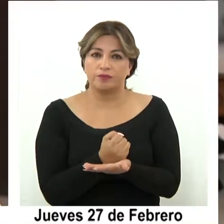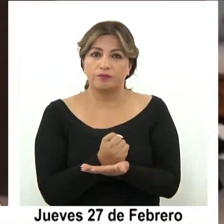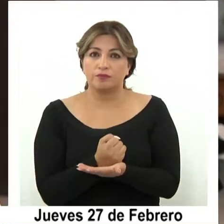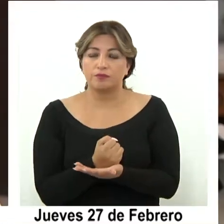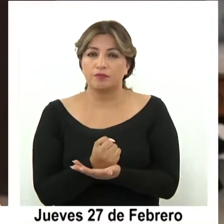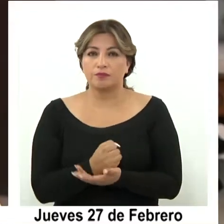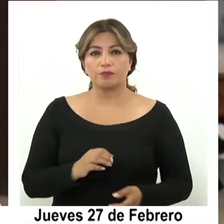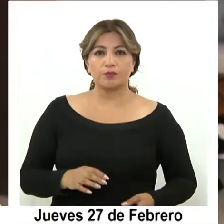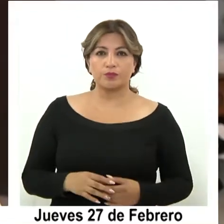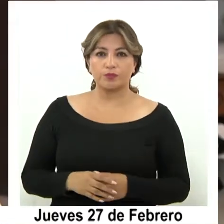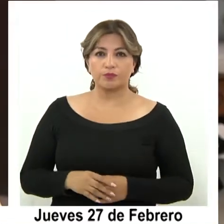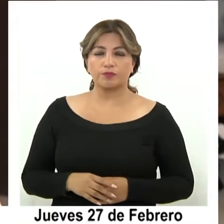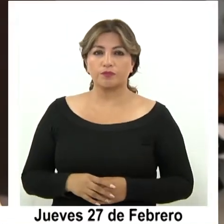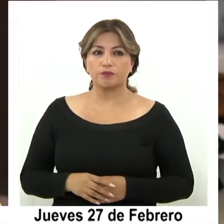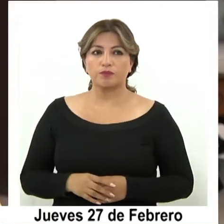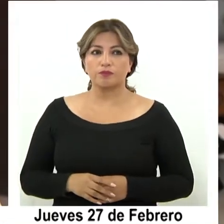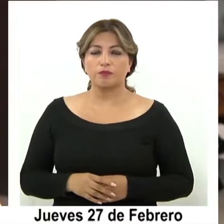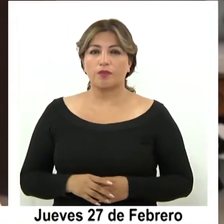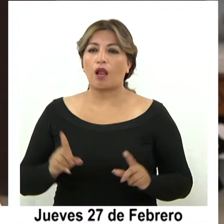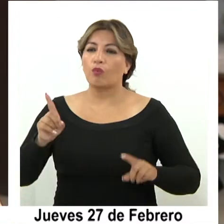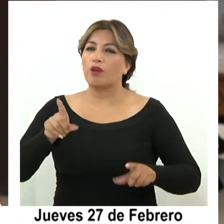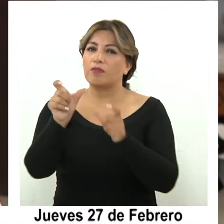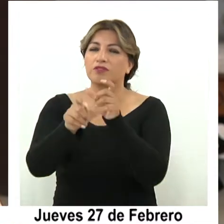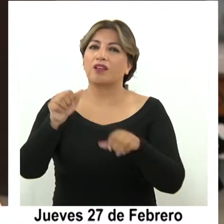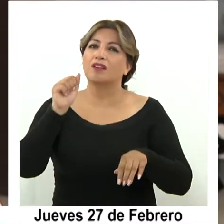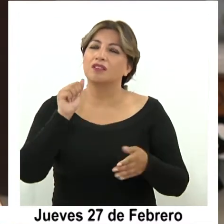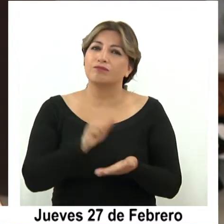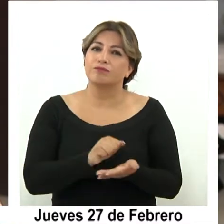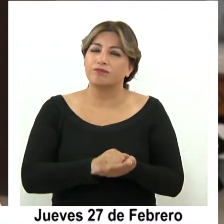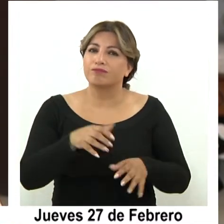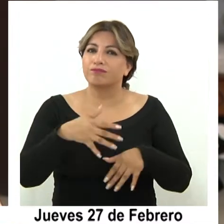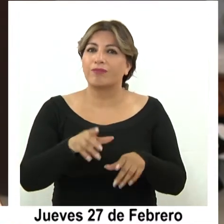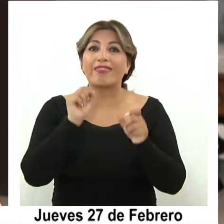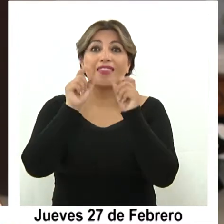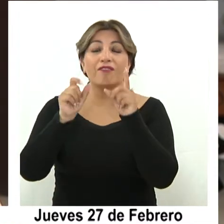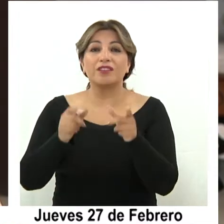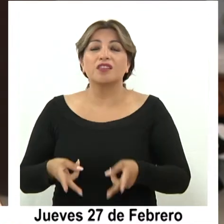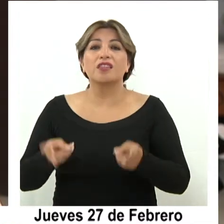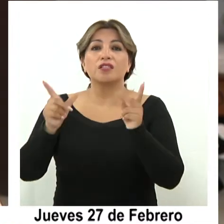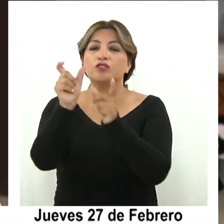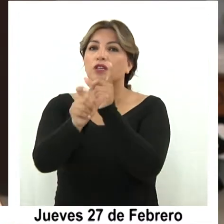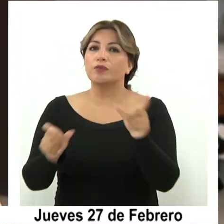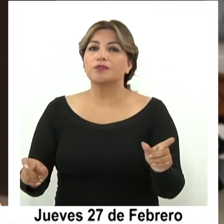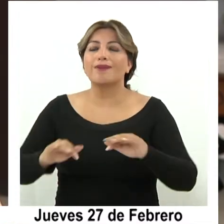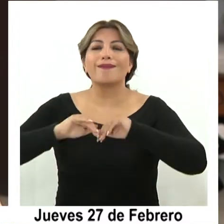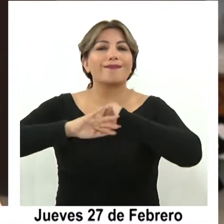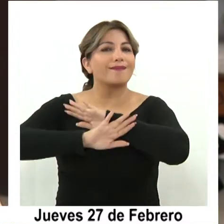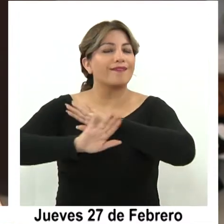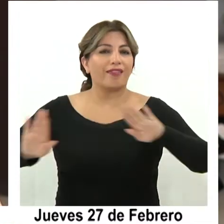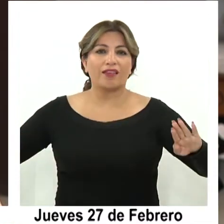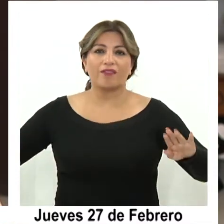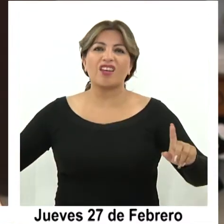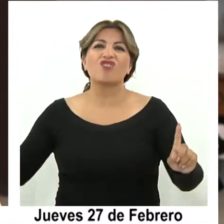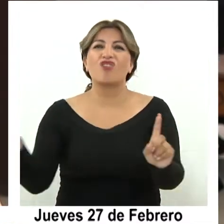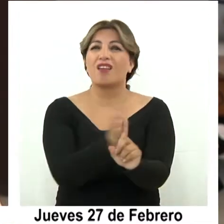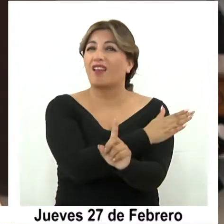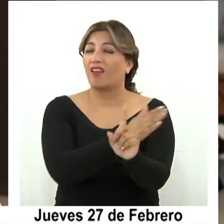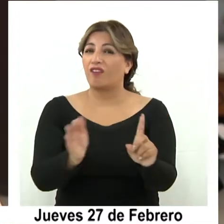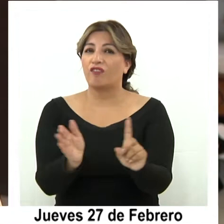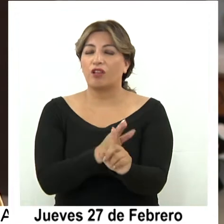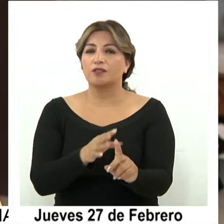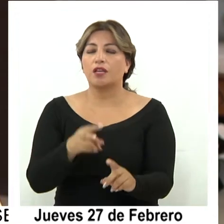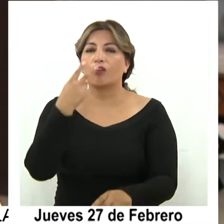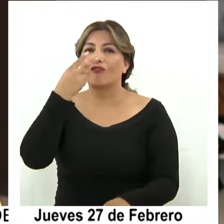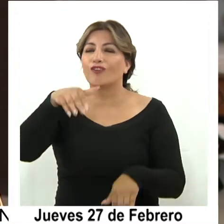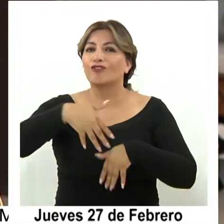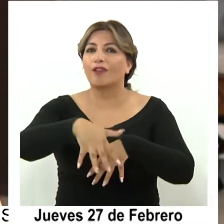Ahora, claramente, las manifestaciones y la defensa de los derechos de las personas no tienen nada que ver con la violencia